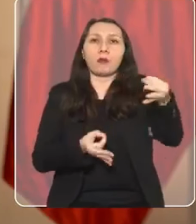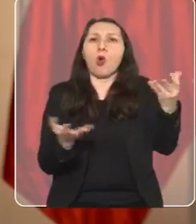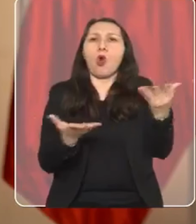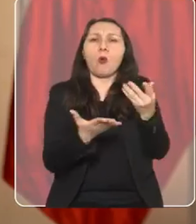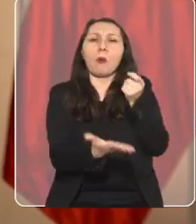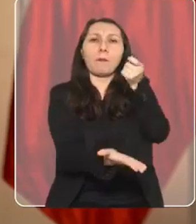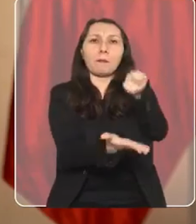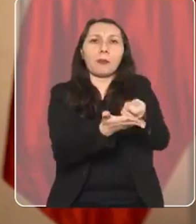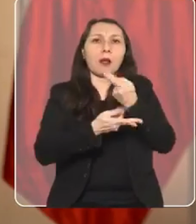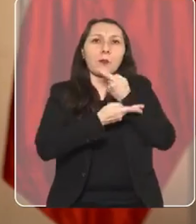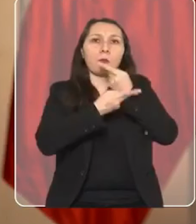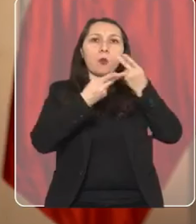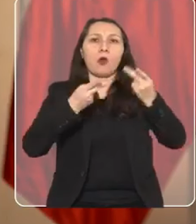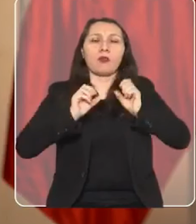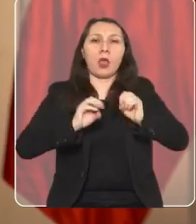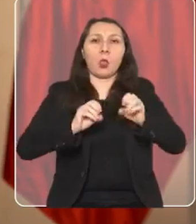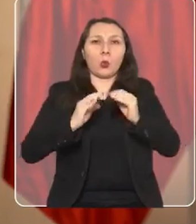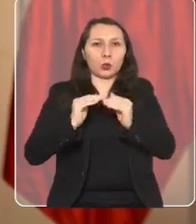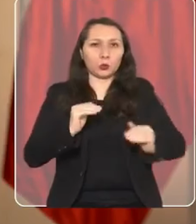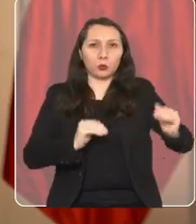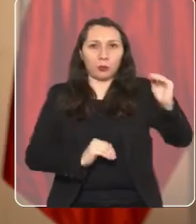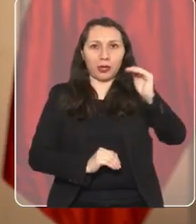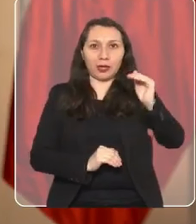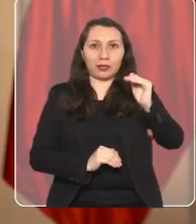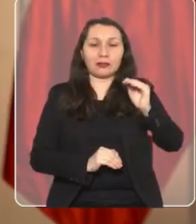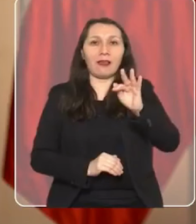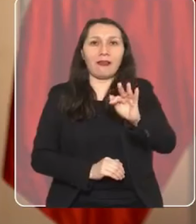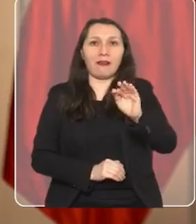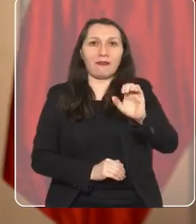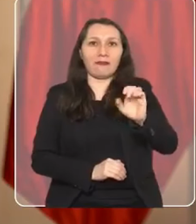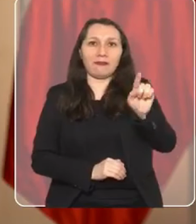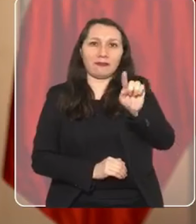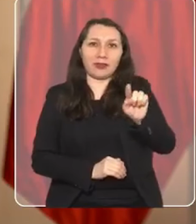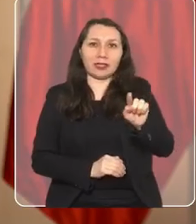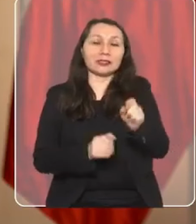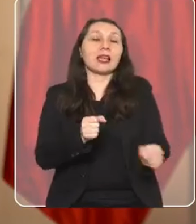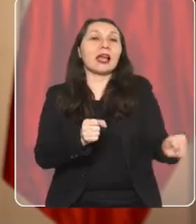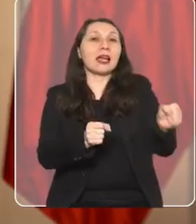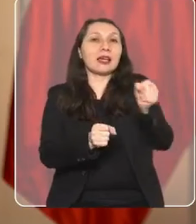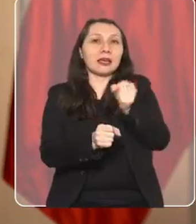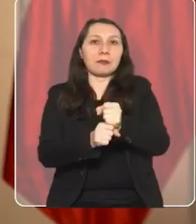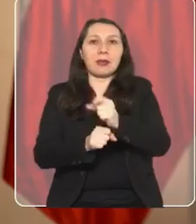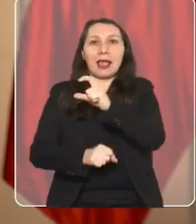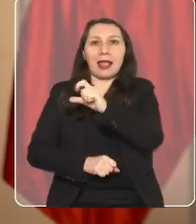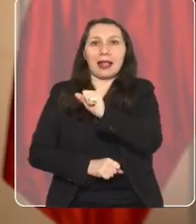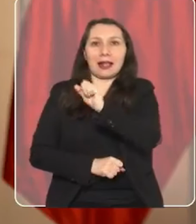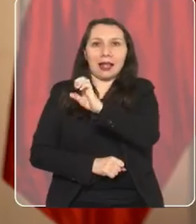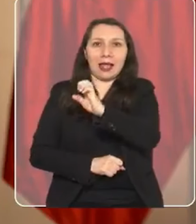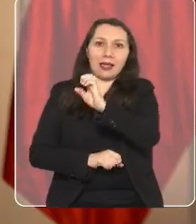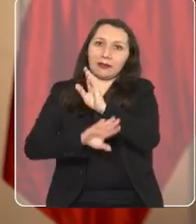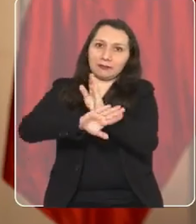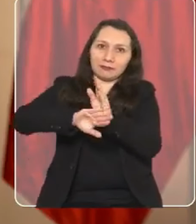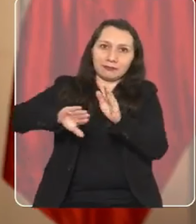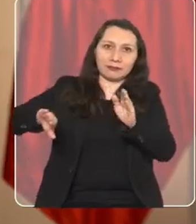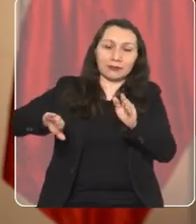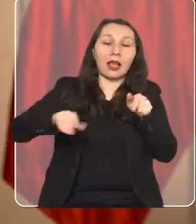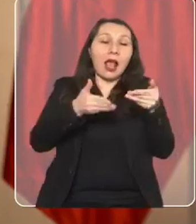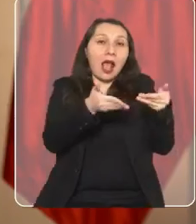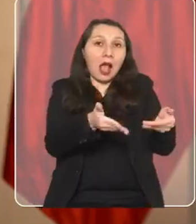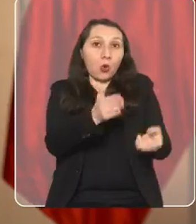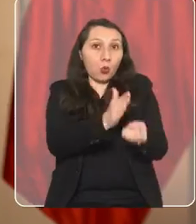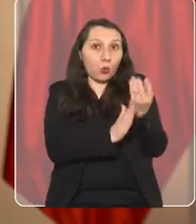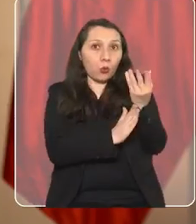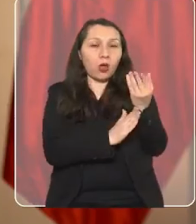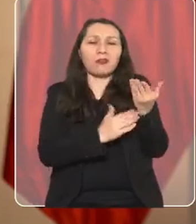financiamiento público para la educación superior el FES que reemplazará al este consiste